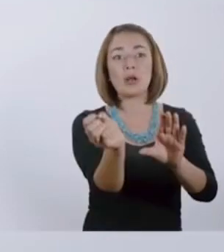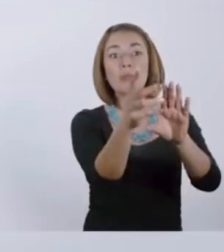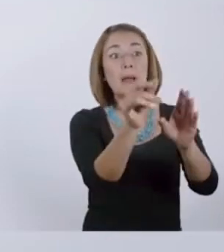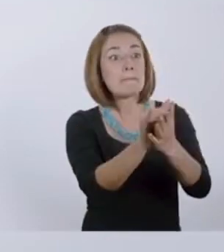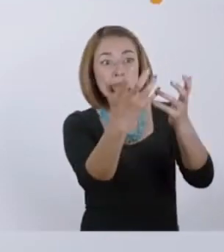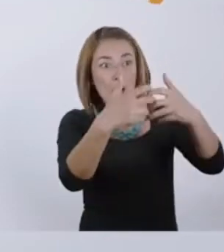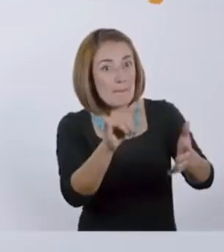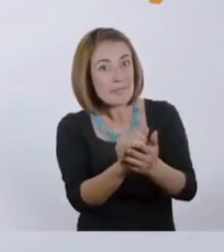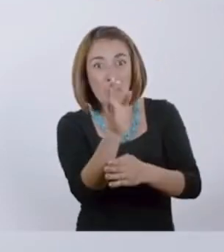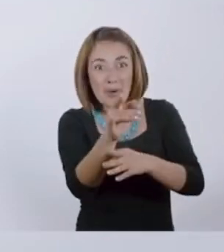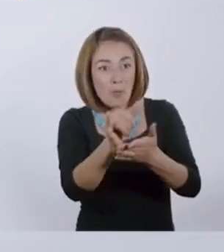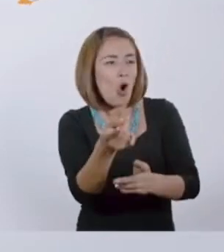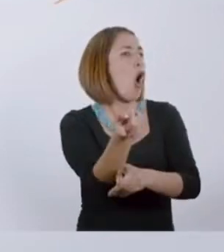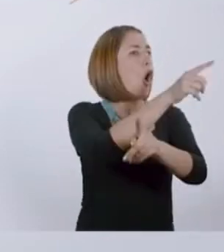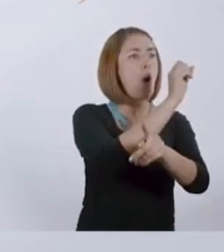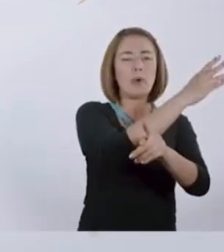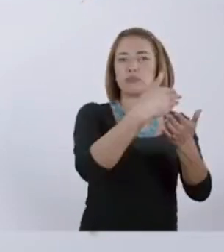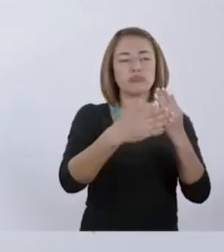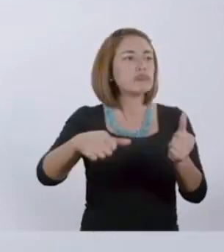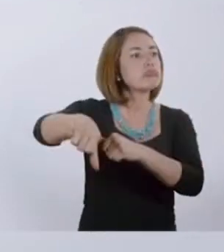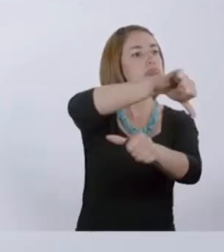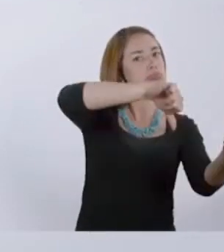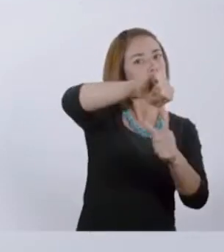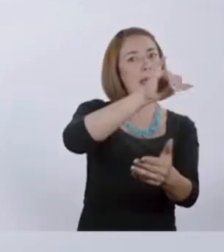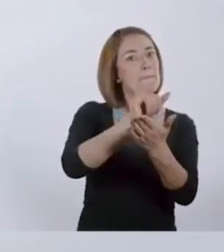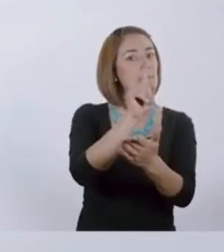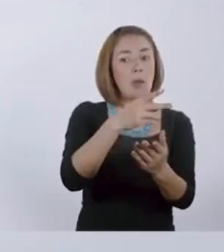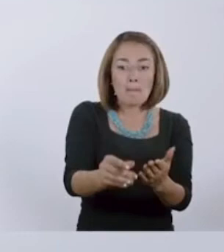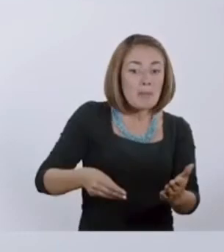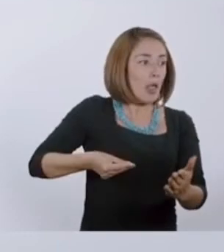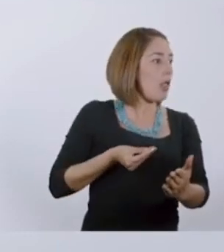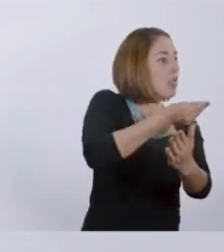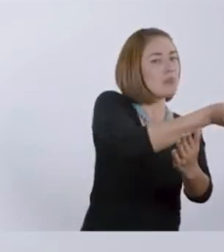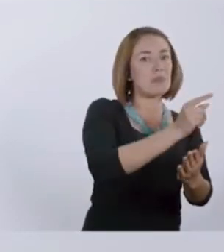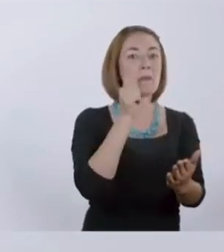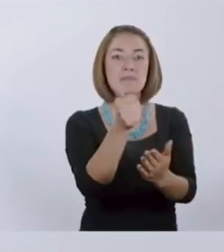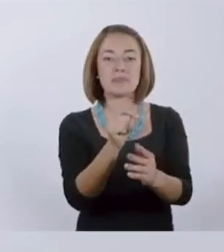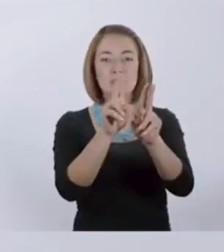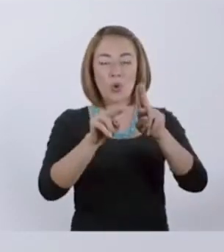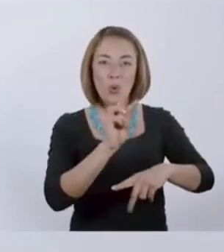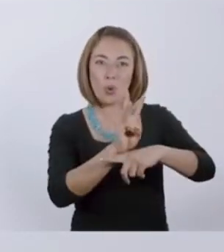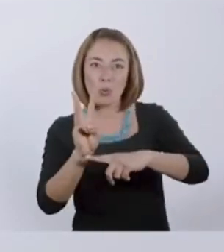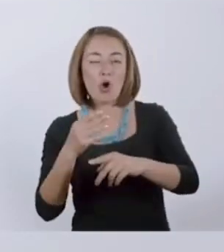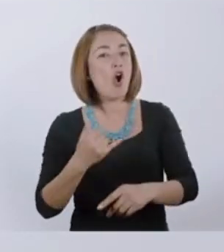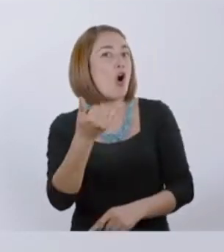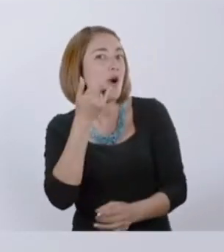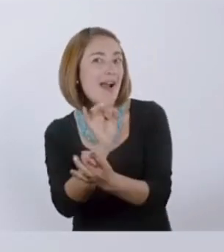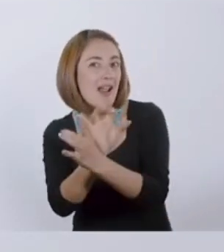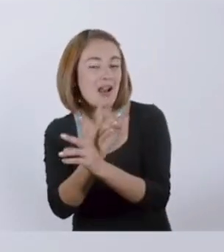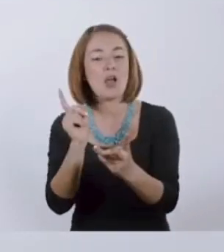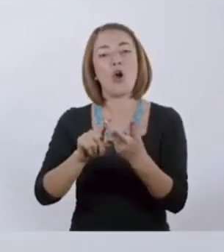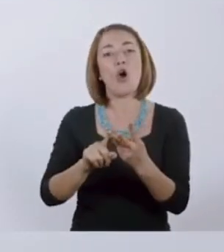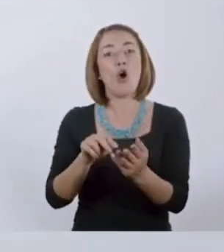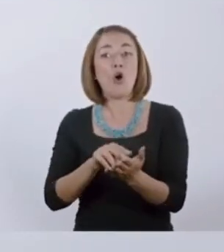a una cuenta de un tercero, ya sea de la misma entidad o de otra entidad financiera. Las transferencias se realizan desde la página web de la